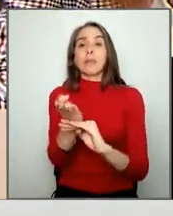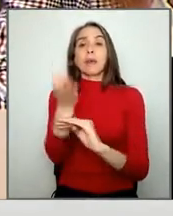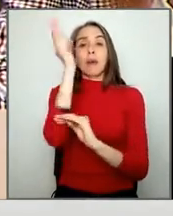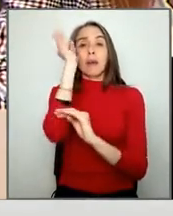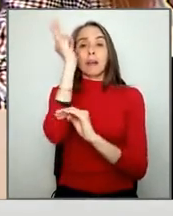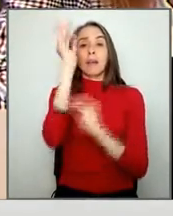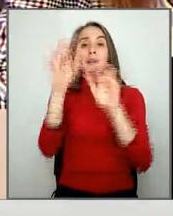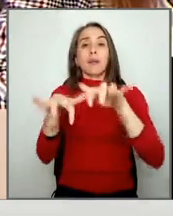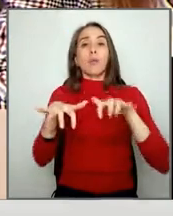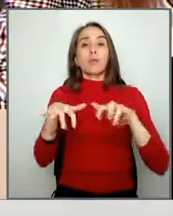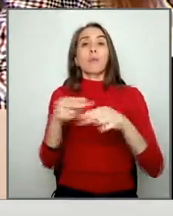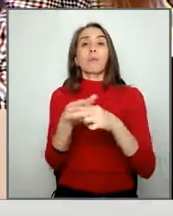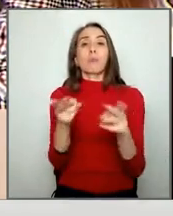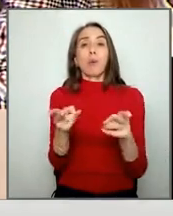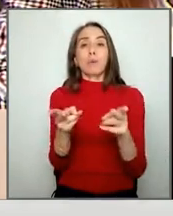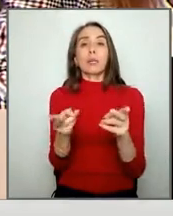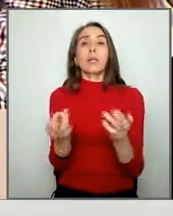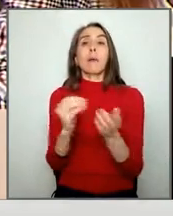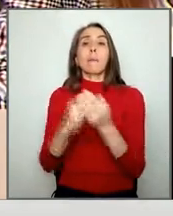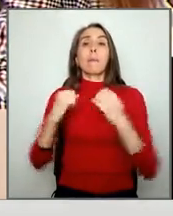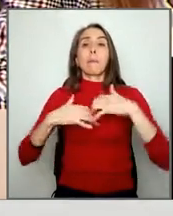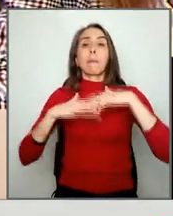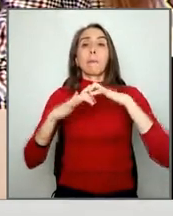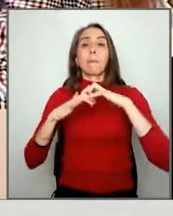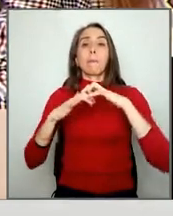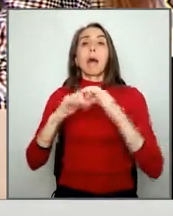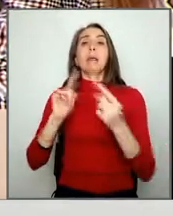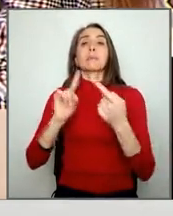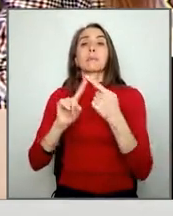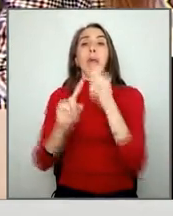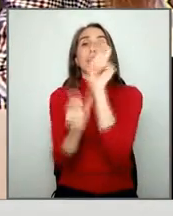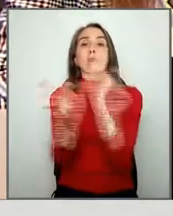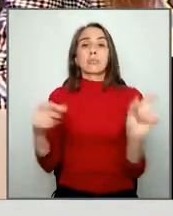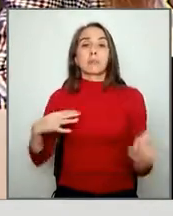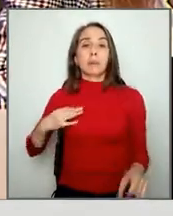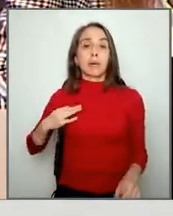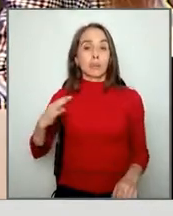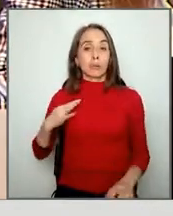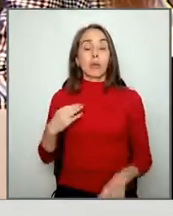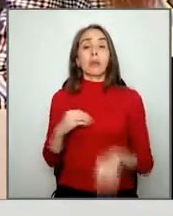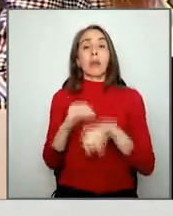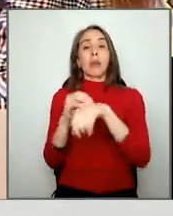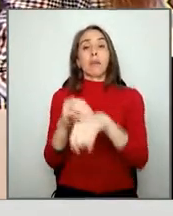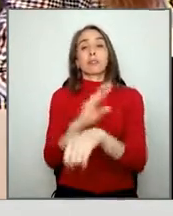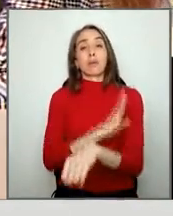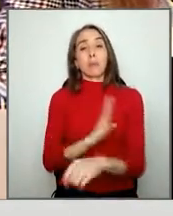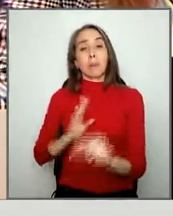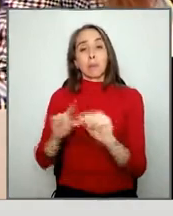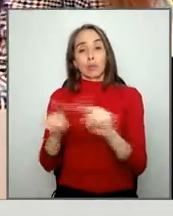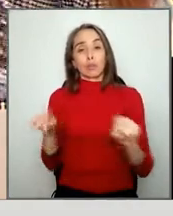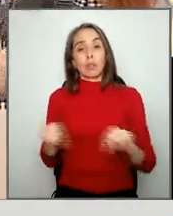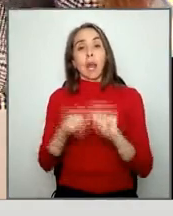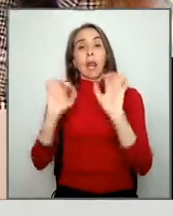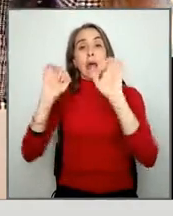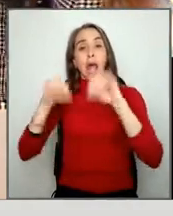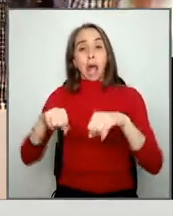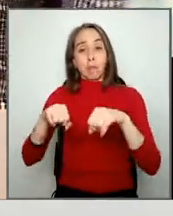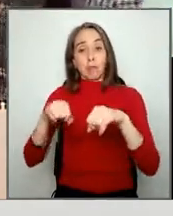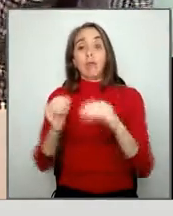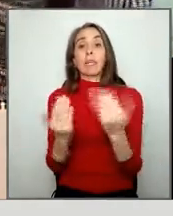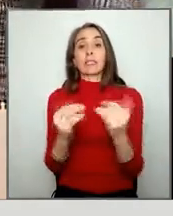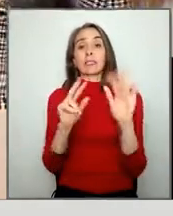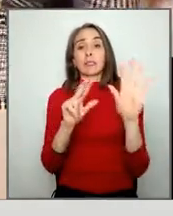fortalecer el proceso de participación ciudadana hago presente a la sala que para su aprobación se requieren 89